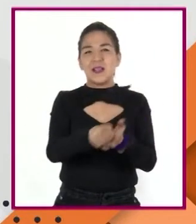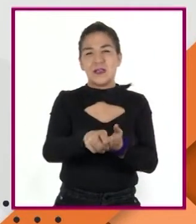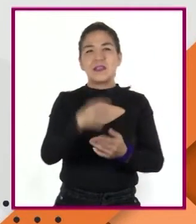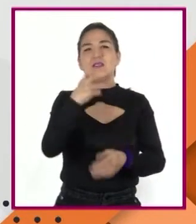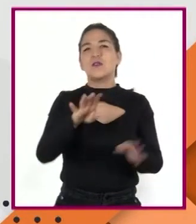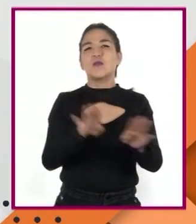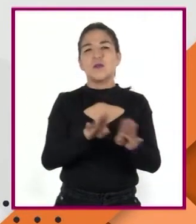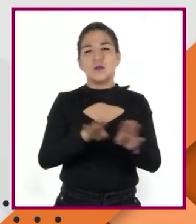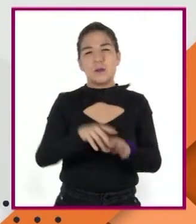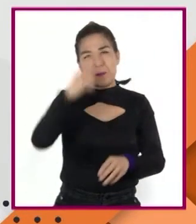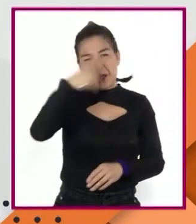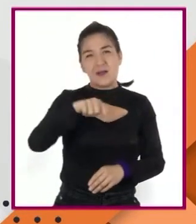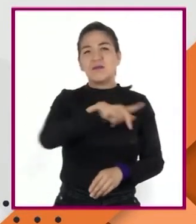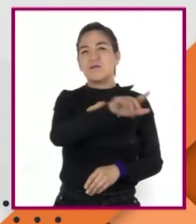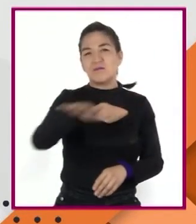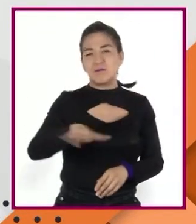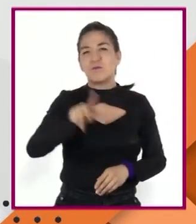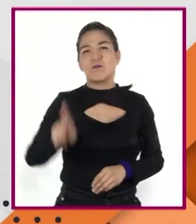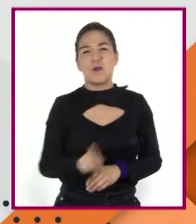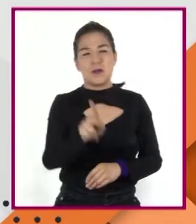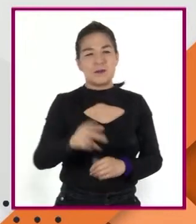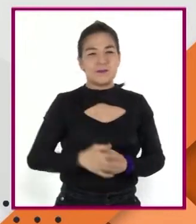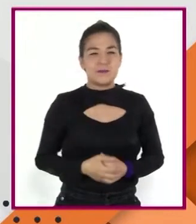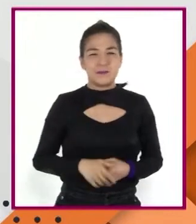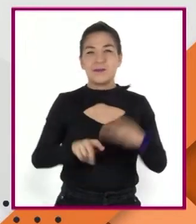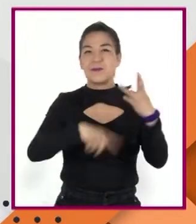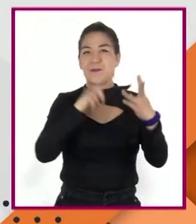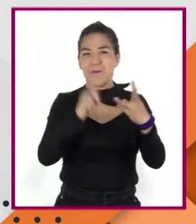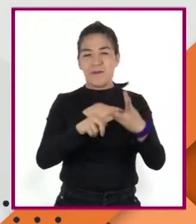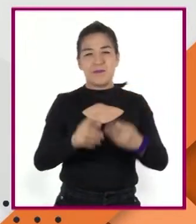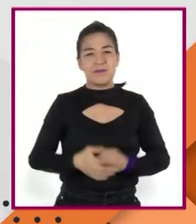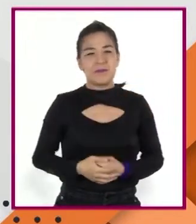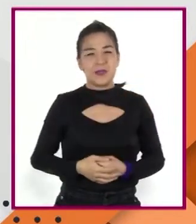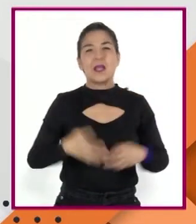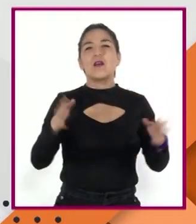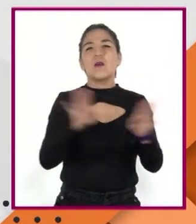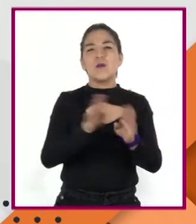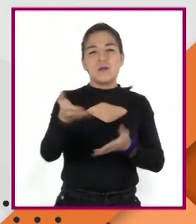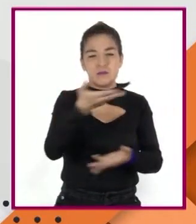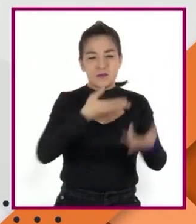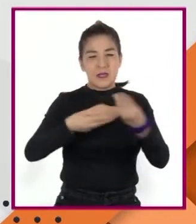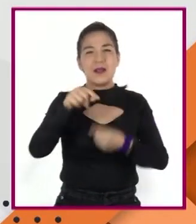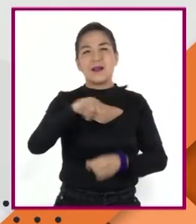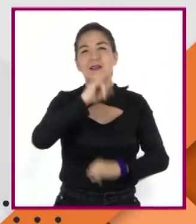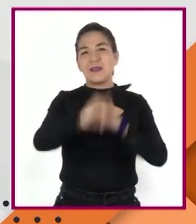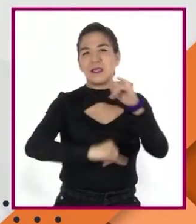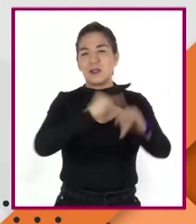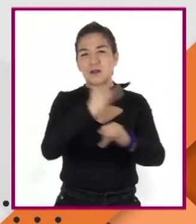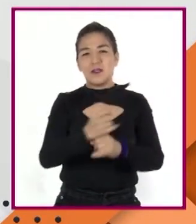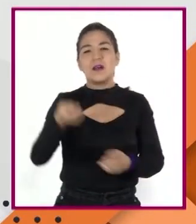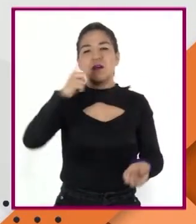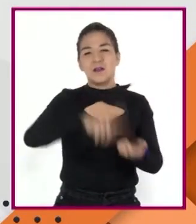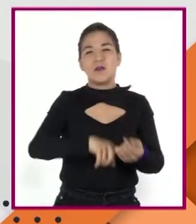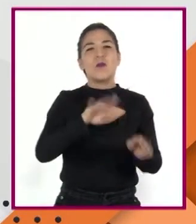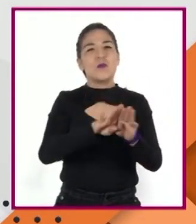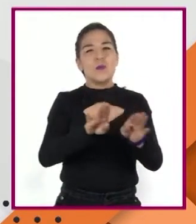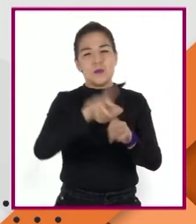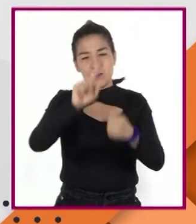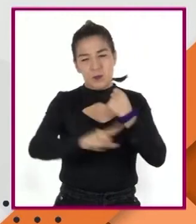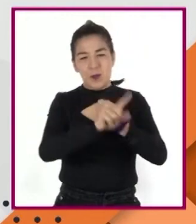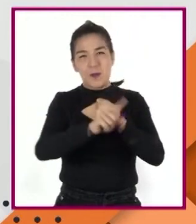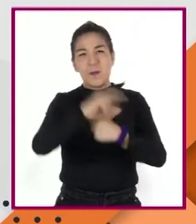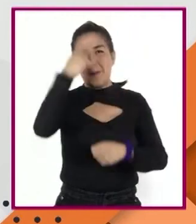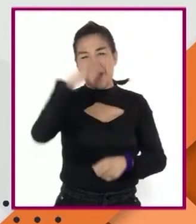libre determinación de los pueblos. 3. Realizar la cooperación internacional en la solución de